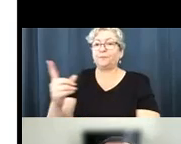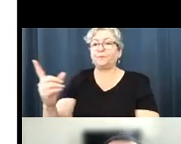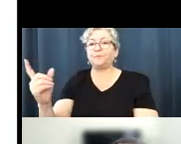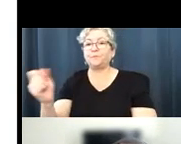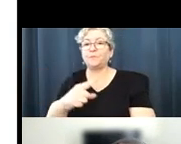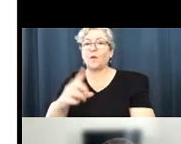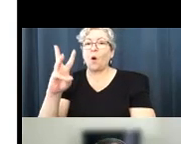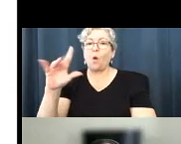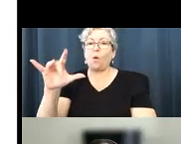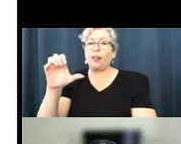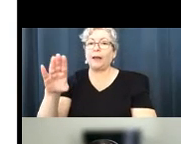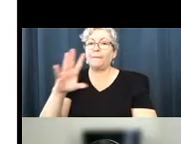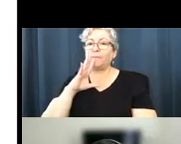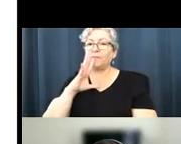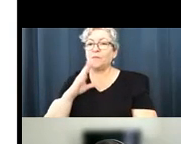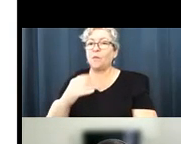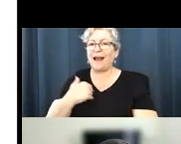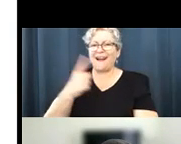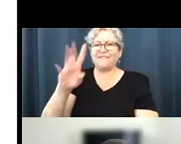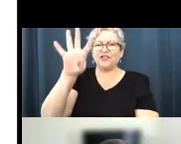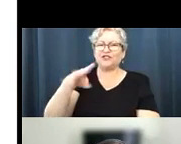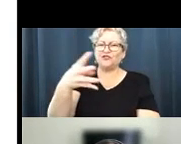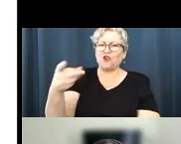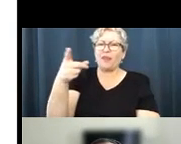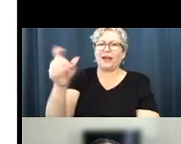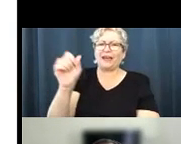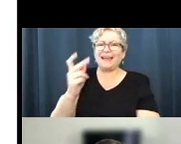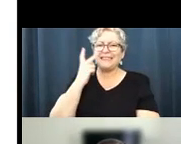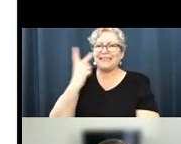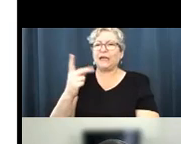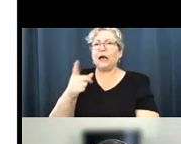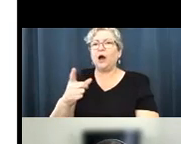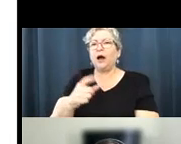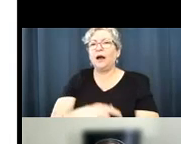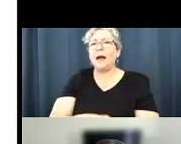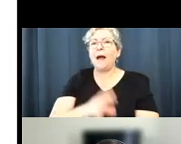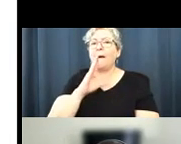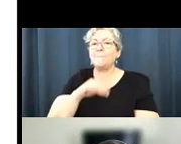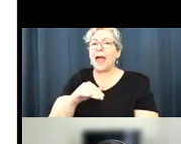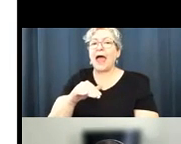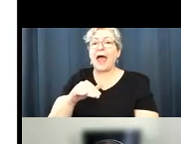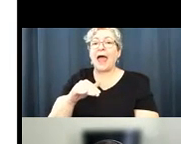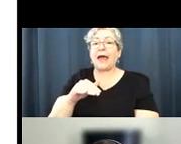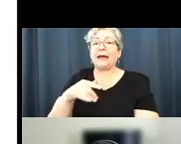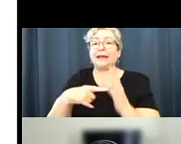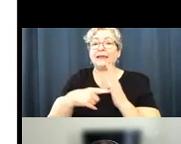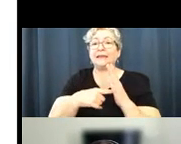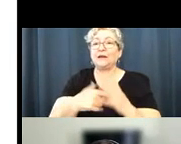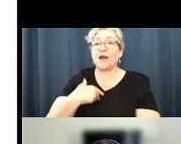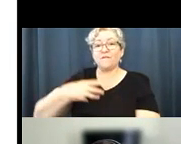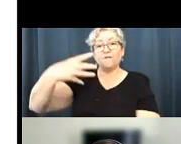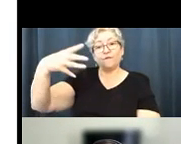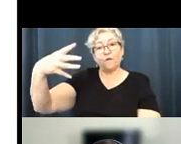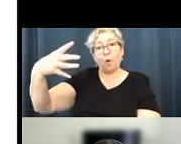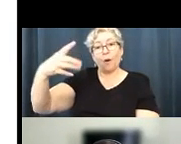rojo. Y entonces sí, lo que tenemos hoy aquí es una gráfica de unas líneas. Y entonces un mal ejemplo de estas líneas,